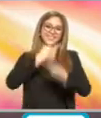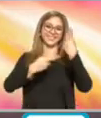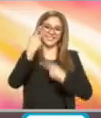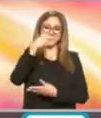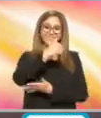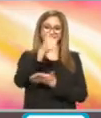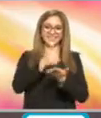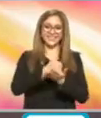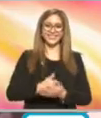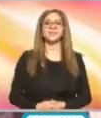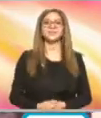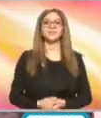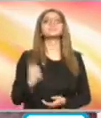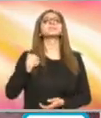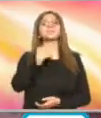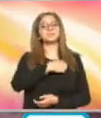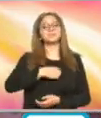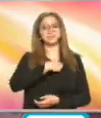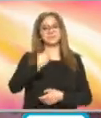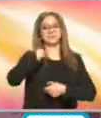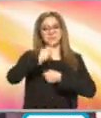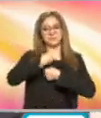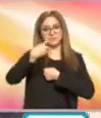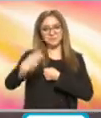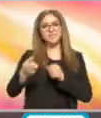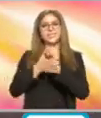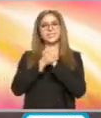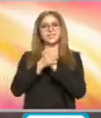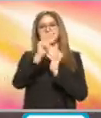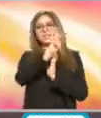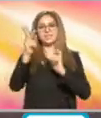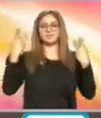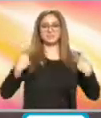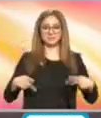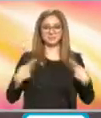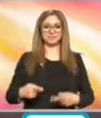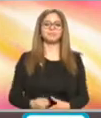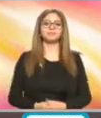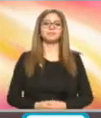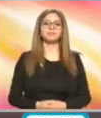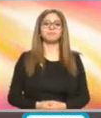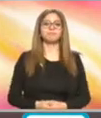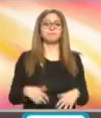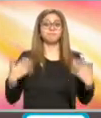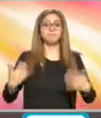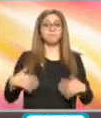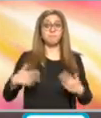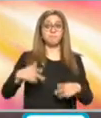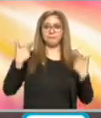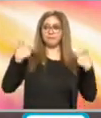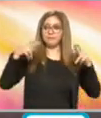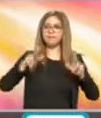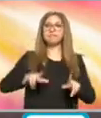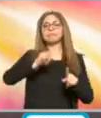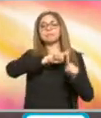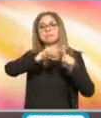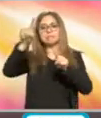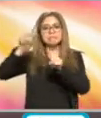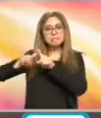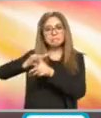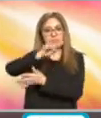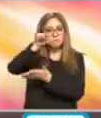por esta invitación y saludando a todo el público amable. Como lo mencioné, emblemática orquesta que han trabajado por diferentes partes